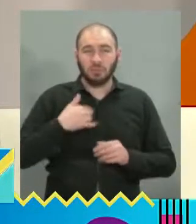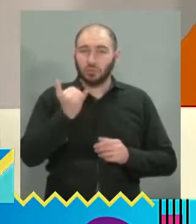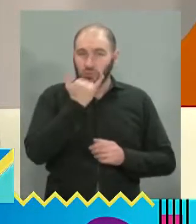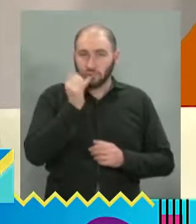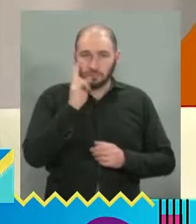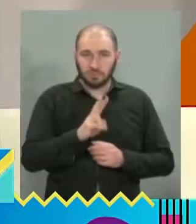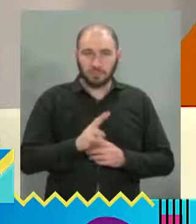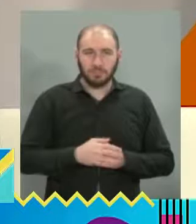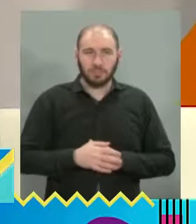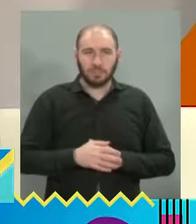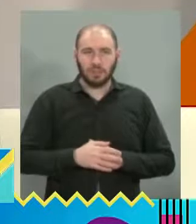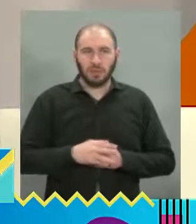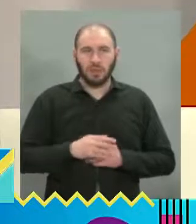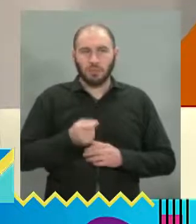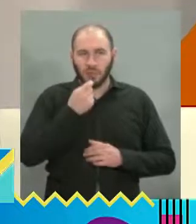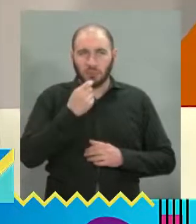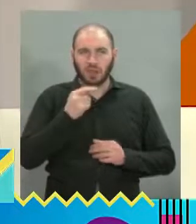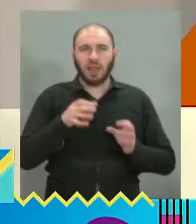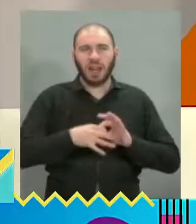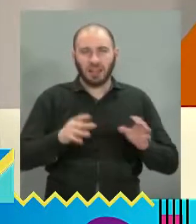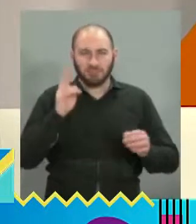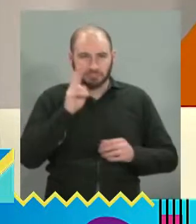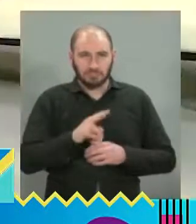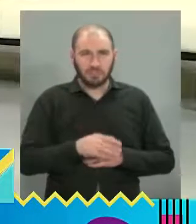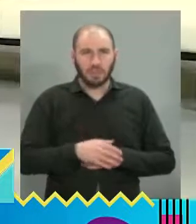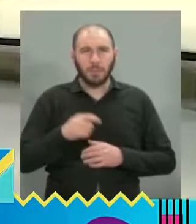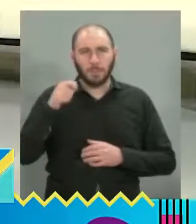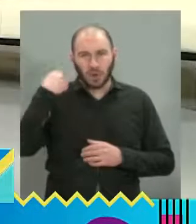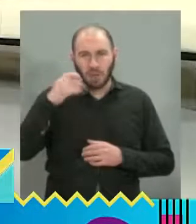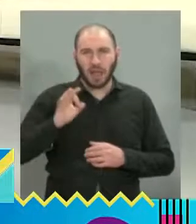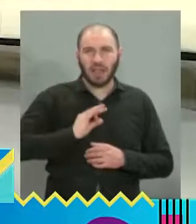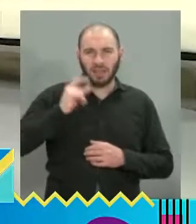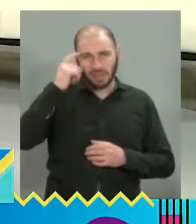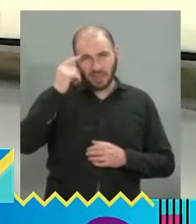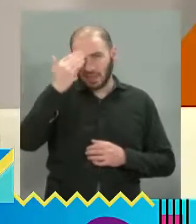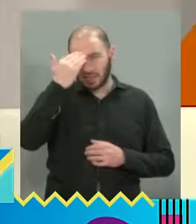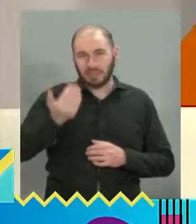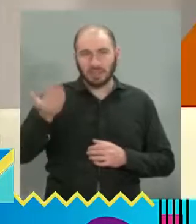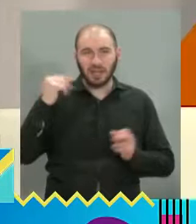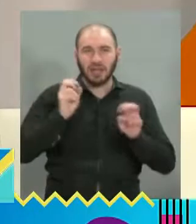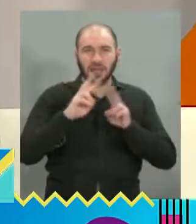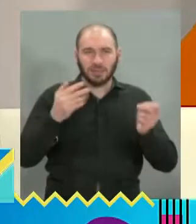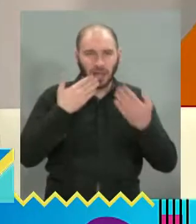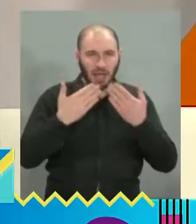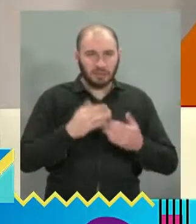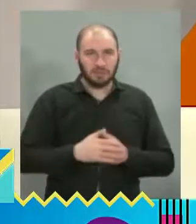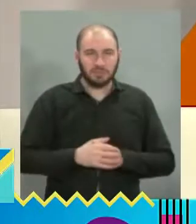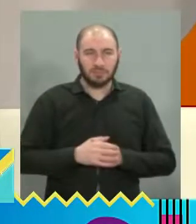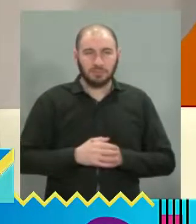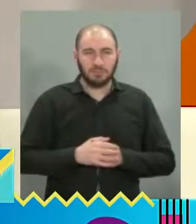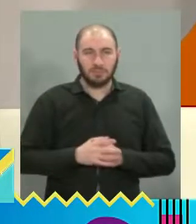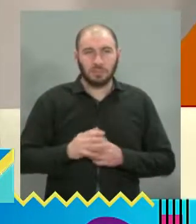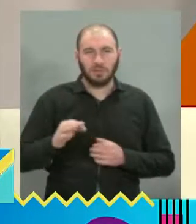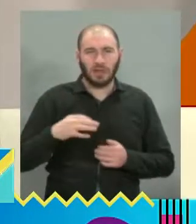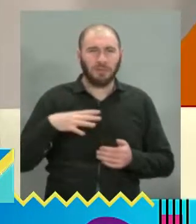YouTube alguna noche que uno está medio libre y me pongo a ver programas de hace 10, 15 años que tratan la temática, así realmente estamos a